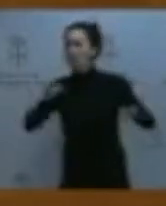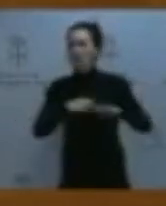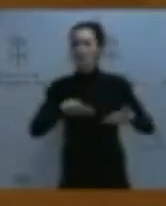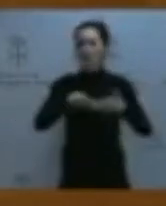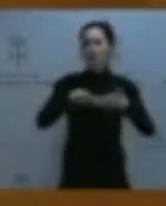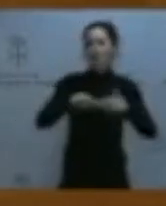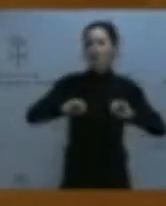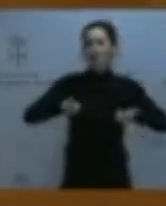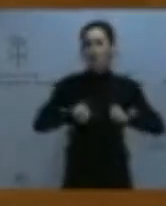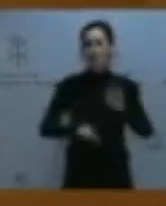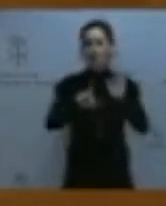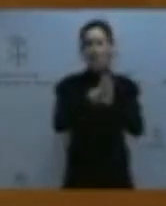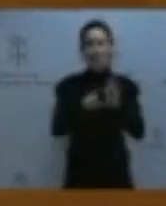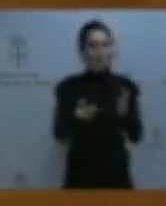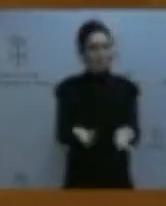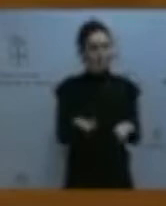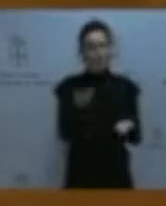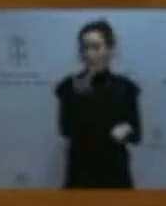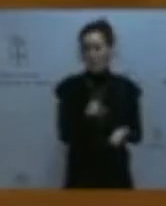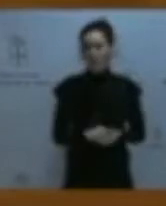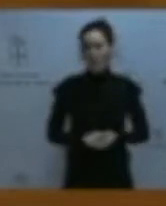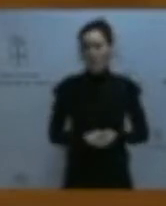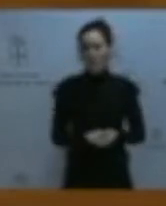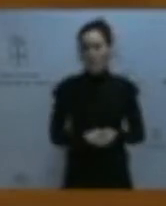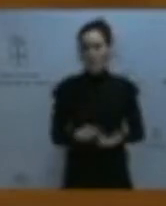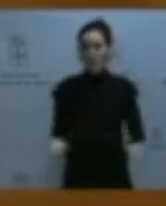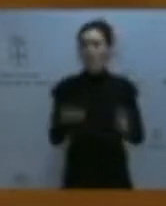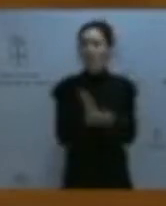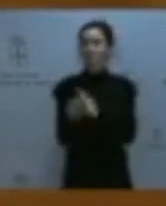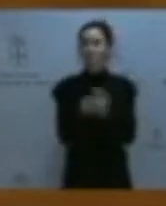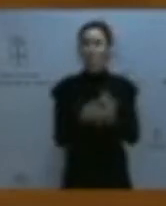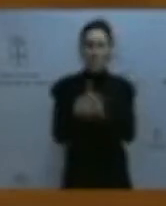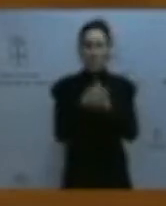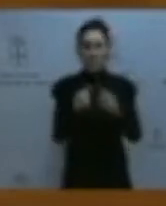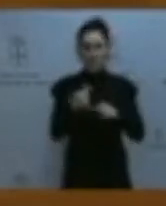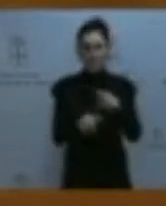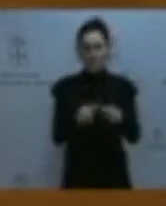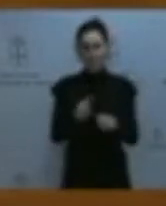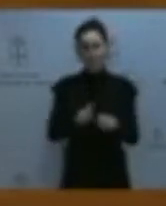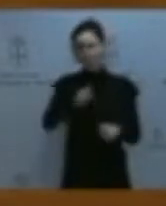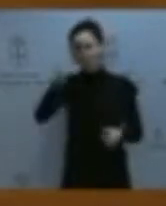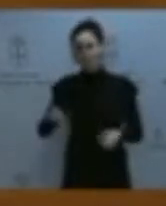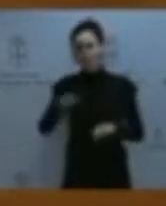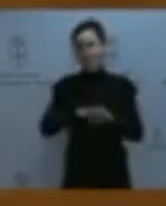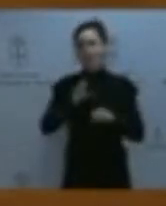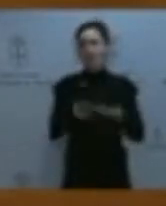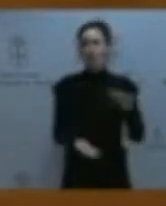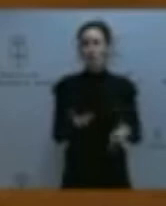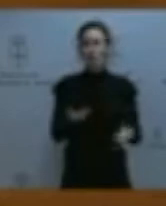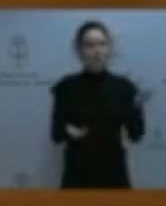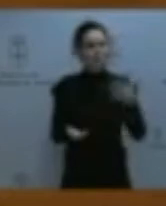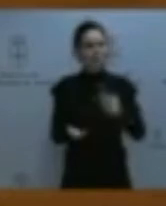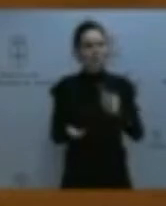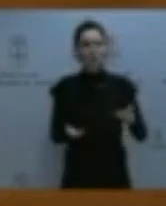iniciativas legislativas que no son de su gusto. Defienden que el vínculo familiar queda fuera de la obligación de contribuir de forma justa, por supuesto, como se hace